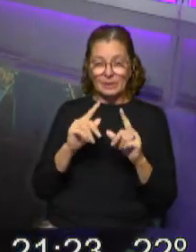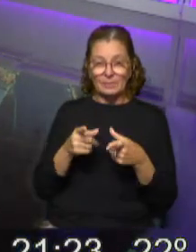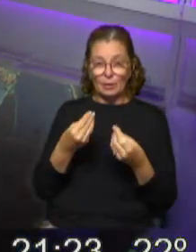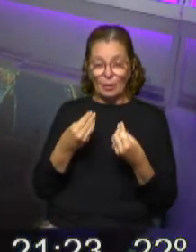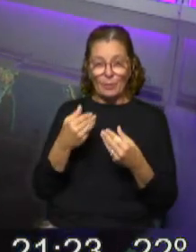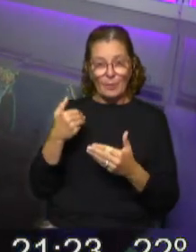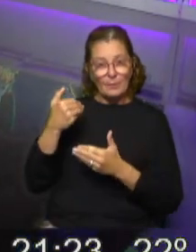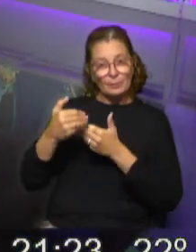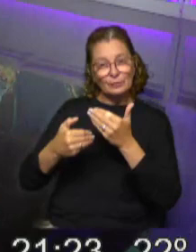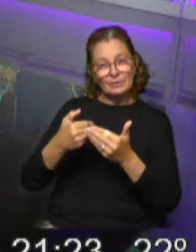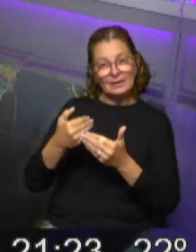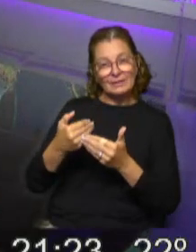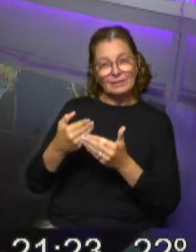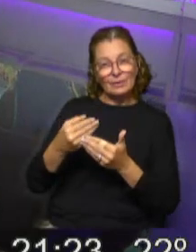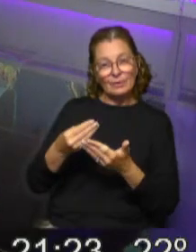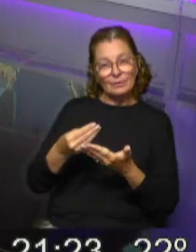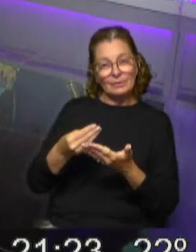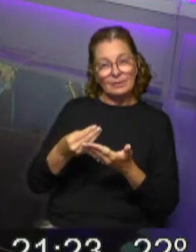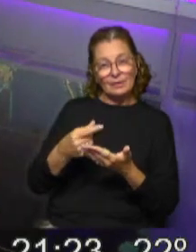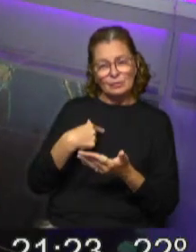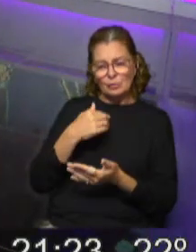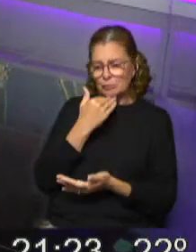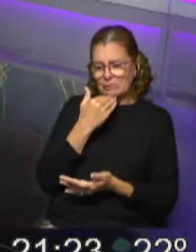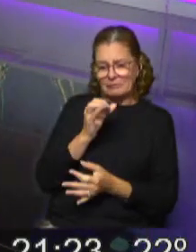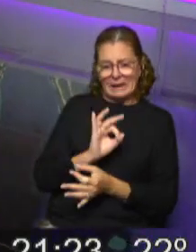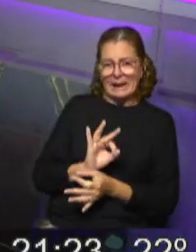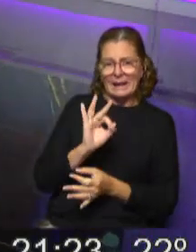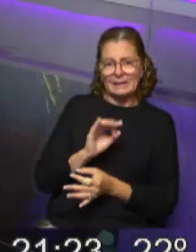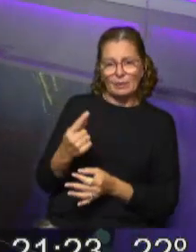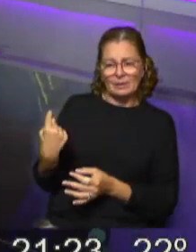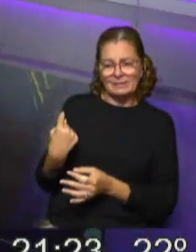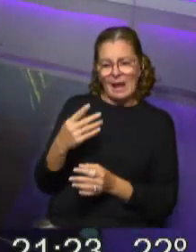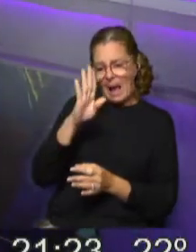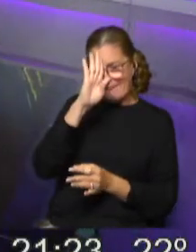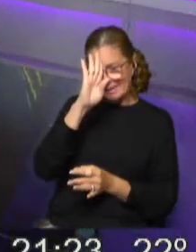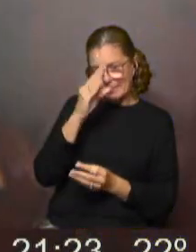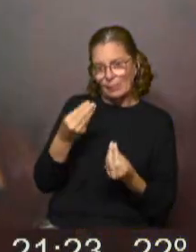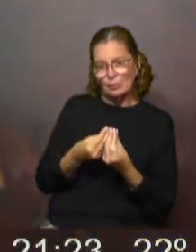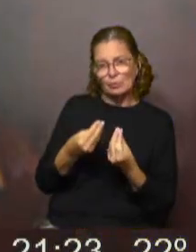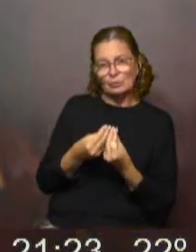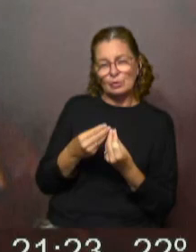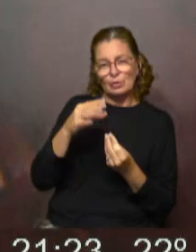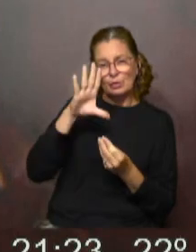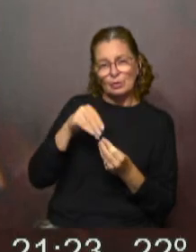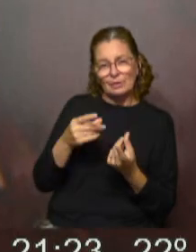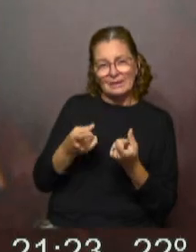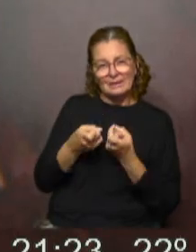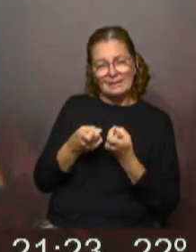es el proceso de crear una novela gráfica. No sabía nada. Claro. Y con ellas también aprendí mucho de todo lo que se requiere,